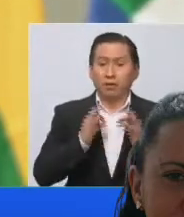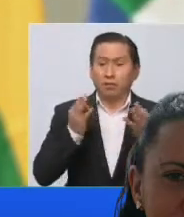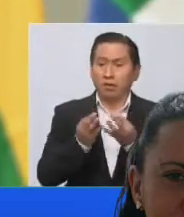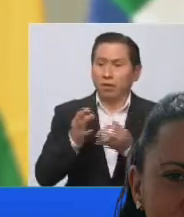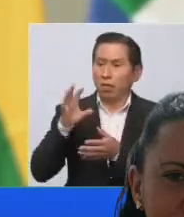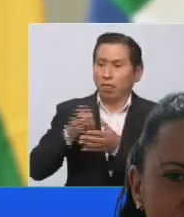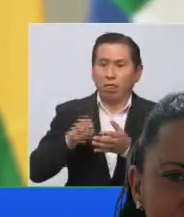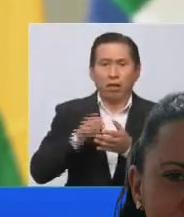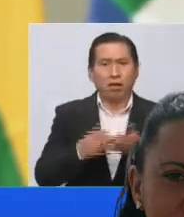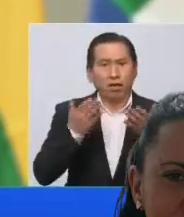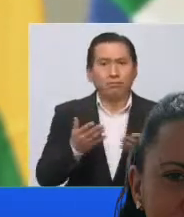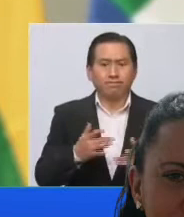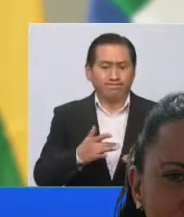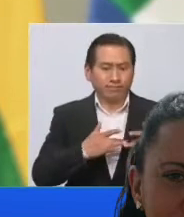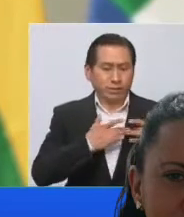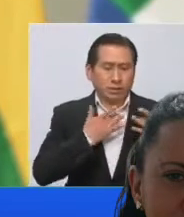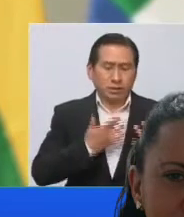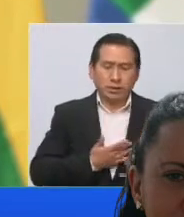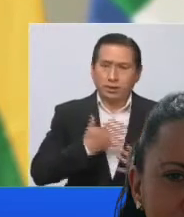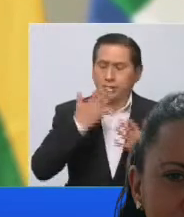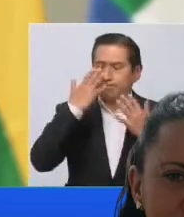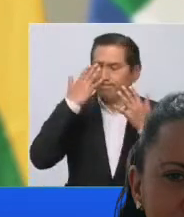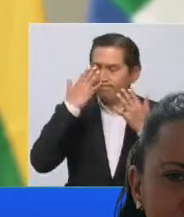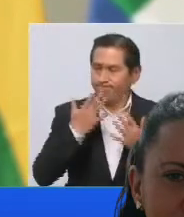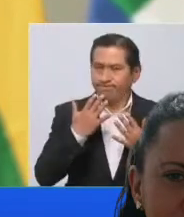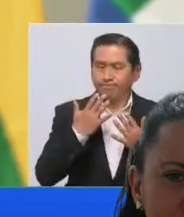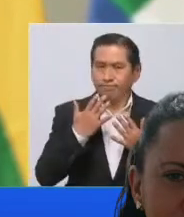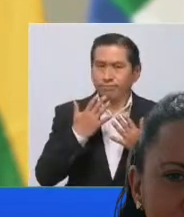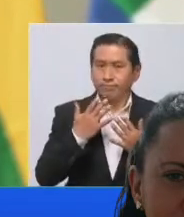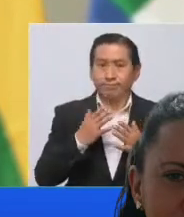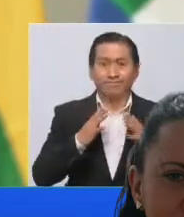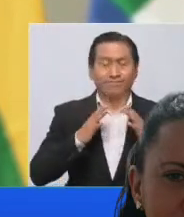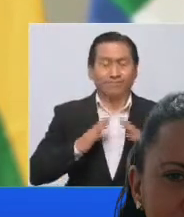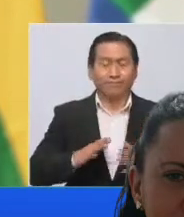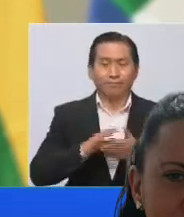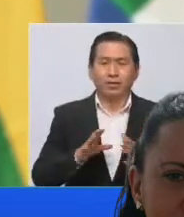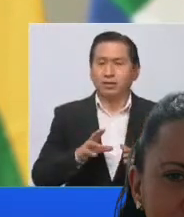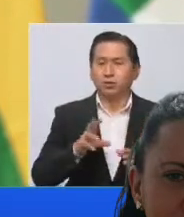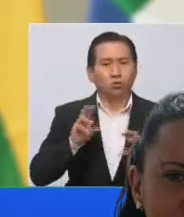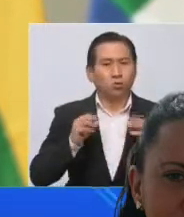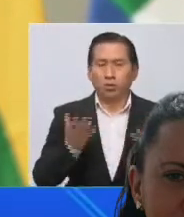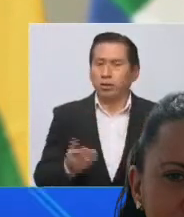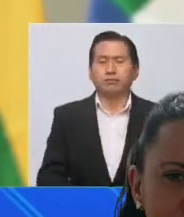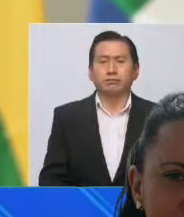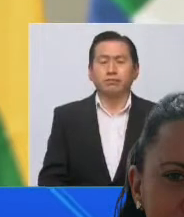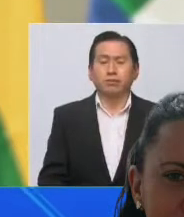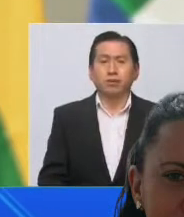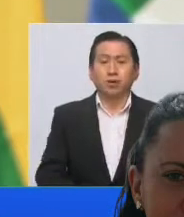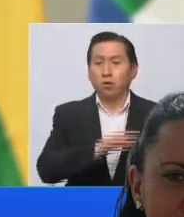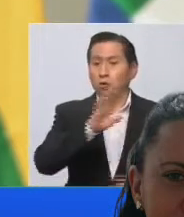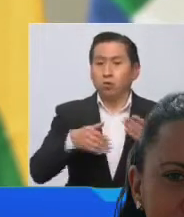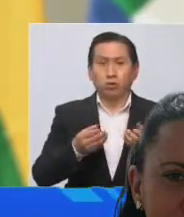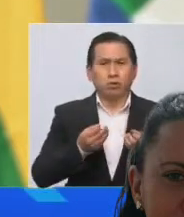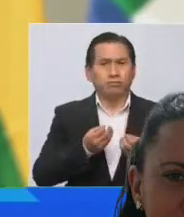de pacientes COVID-19. La autorización corre hasta el 31 de diciembre de 2021. Los proveedores están exentos de presentar